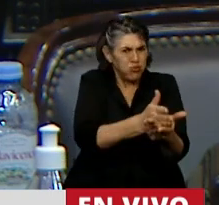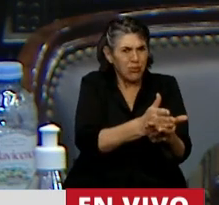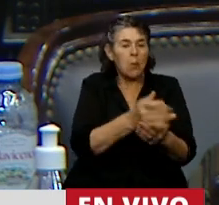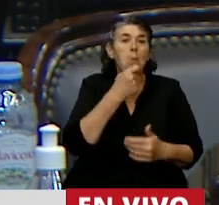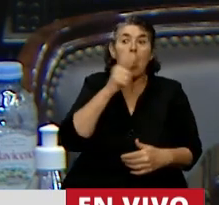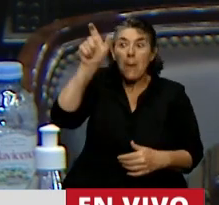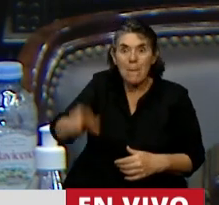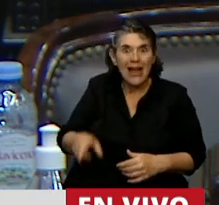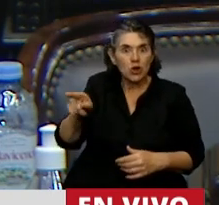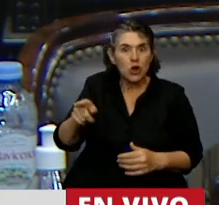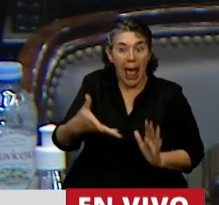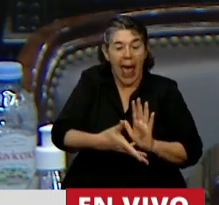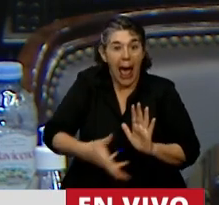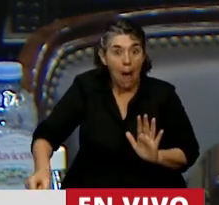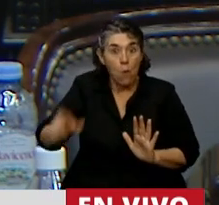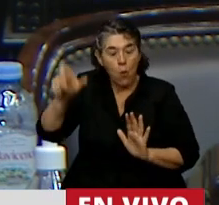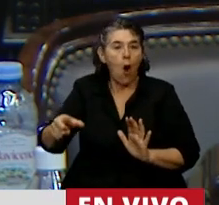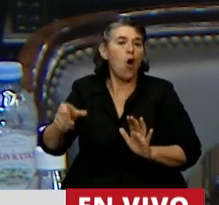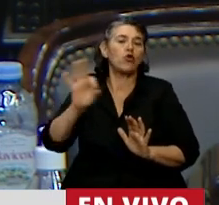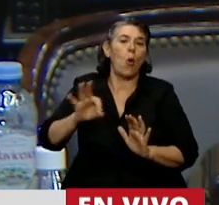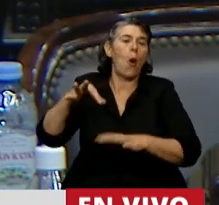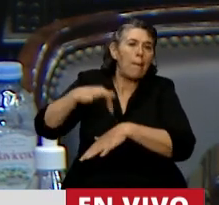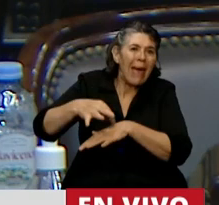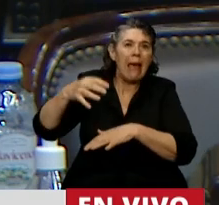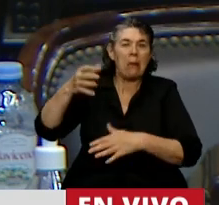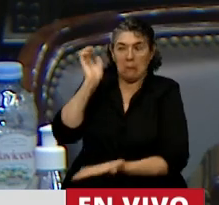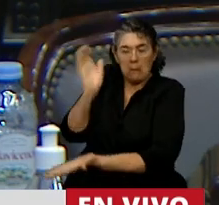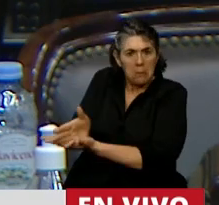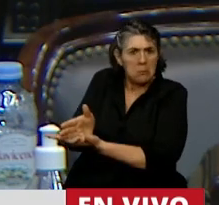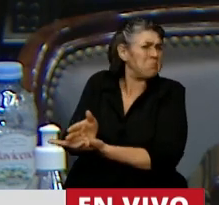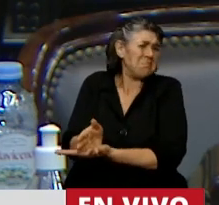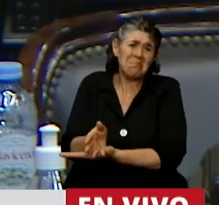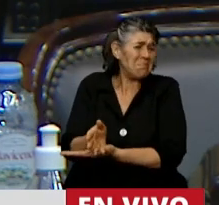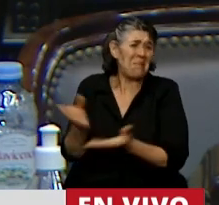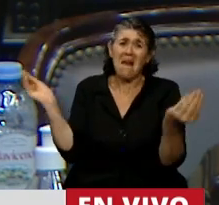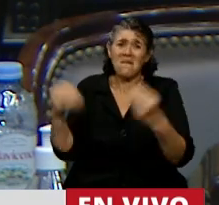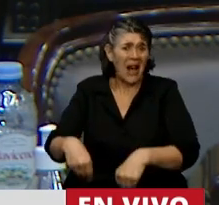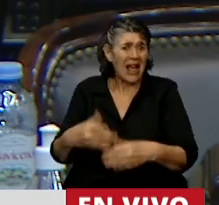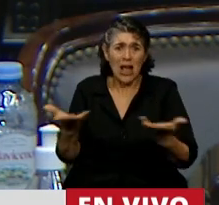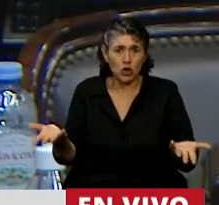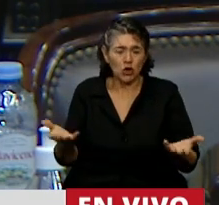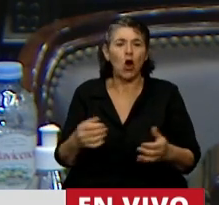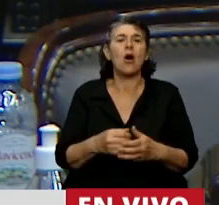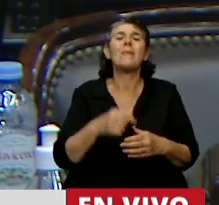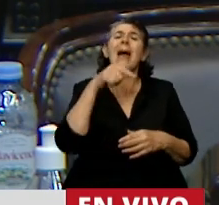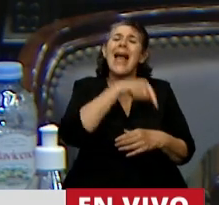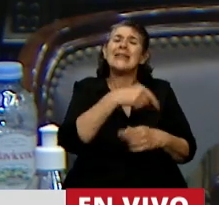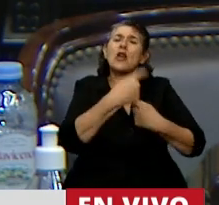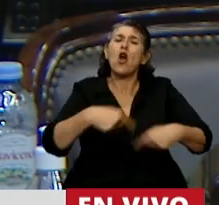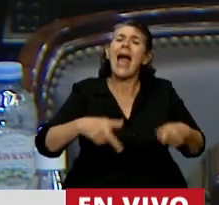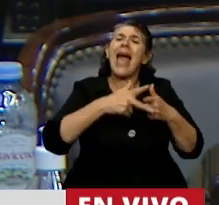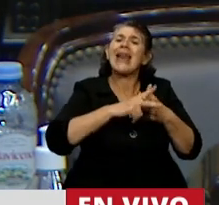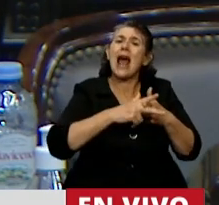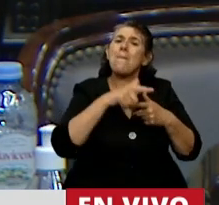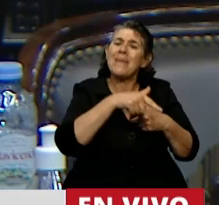es nuestro deber, como legisladores, en el entendimiento que las normas jurídicas son eso, son herramientas, instrumentos, es